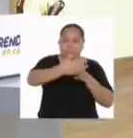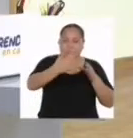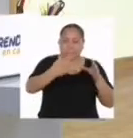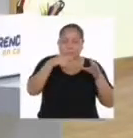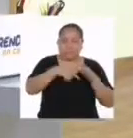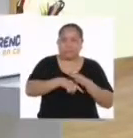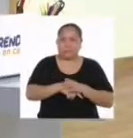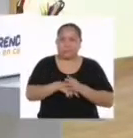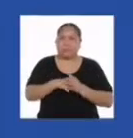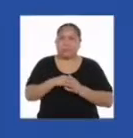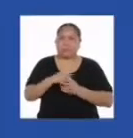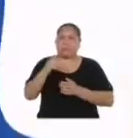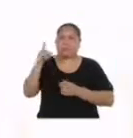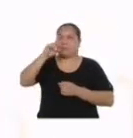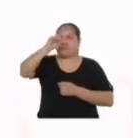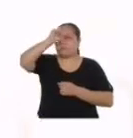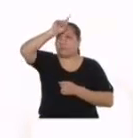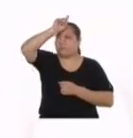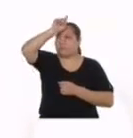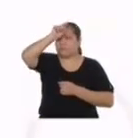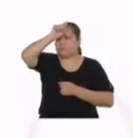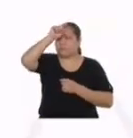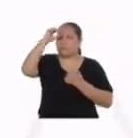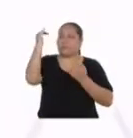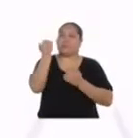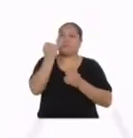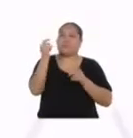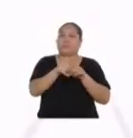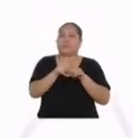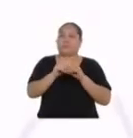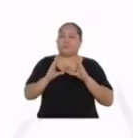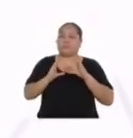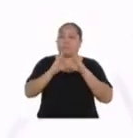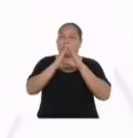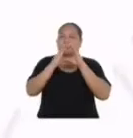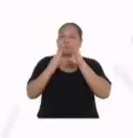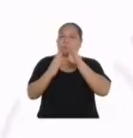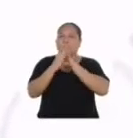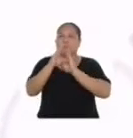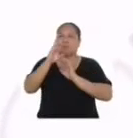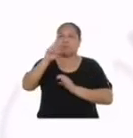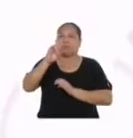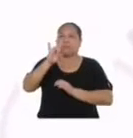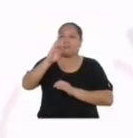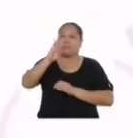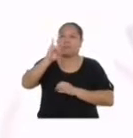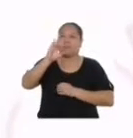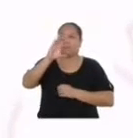está el tesoro perdido de un faraón. El dibujo también se parece a esta pirámide Rubik.